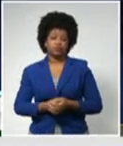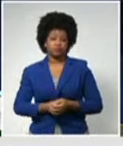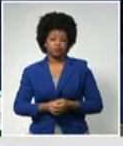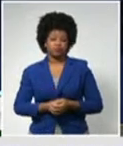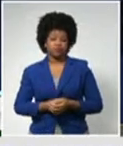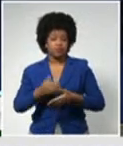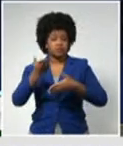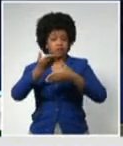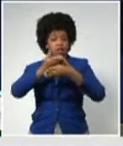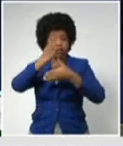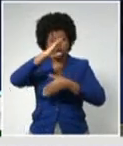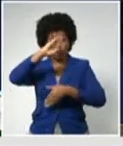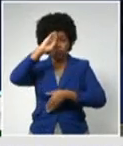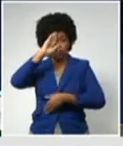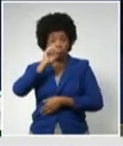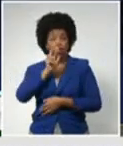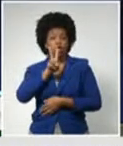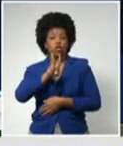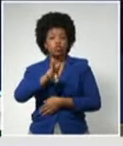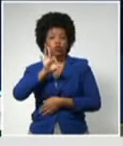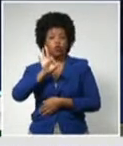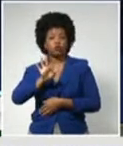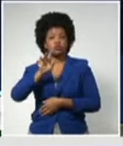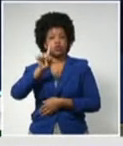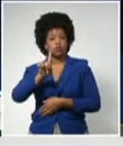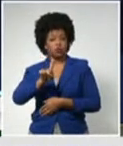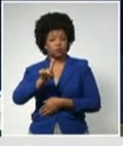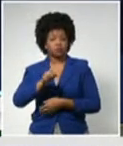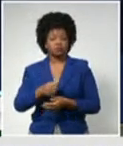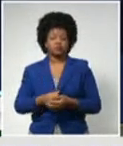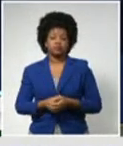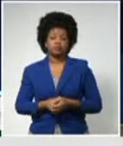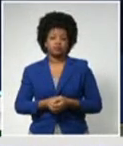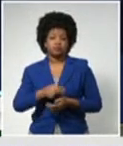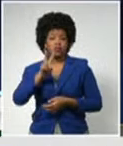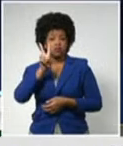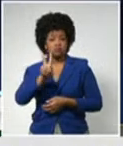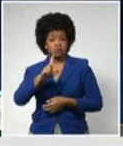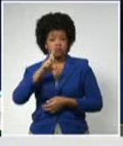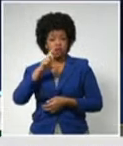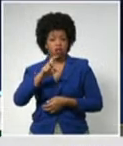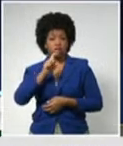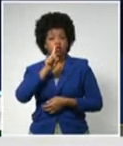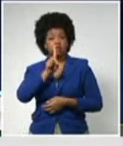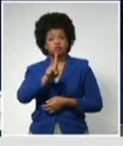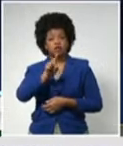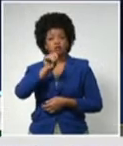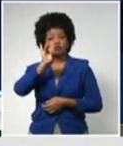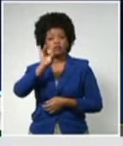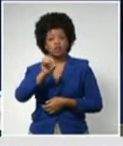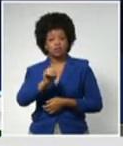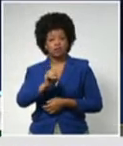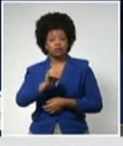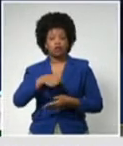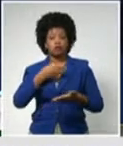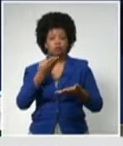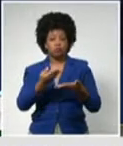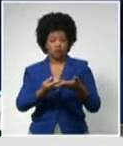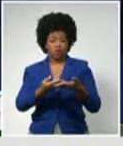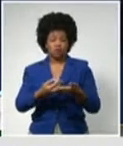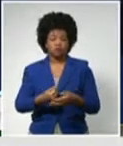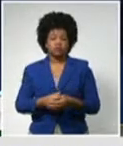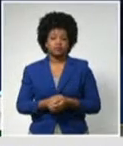Santiago de Cuba con 281, los de Villa Clara con 170 muestras procesadas y